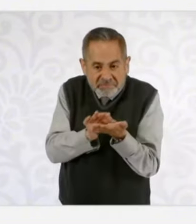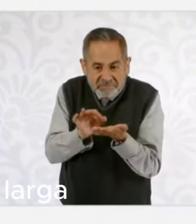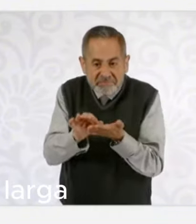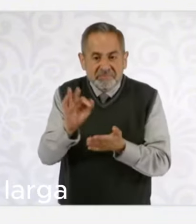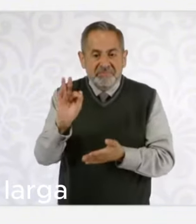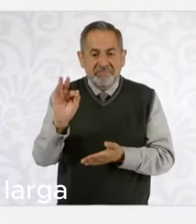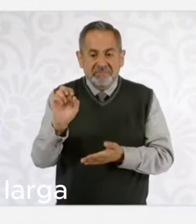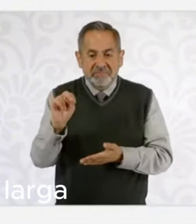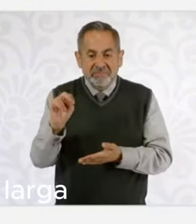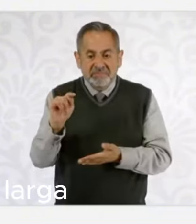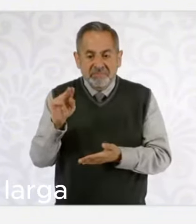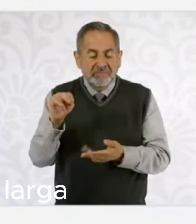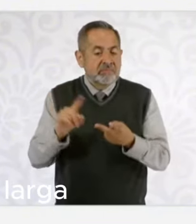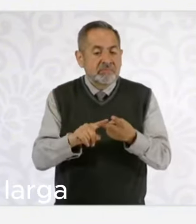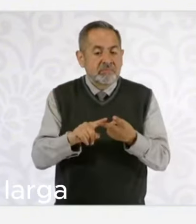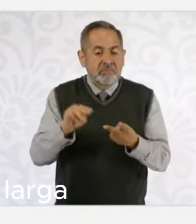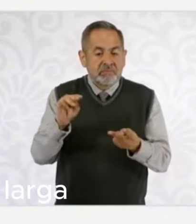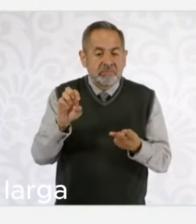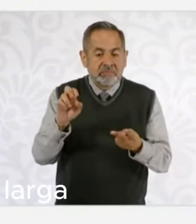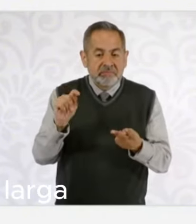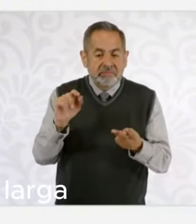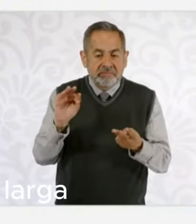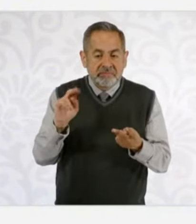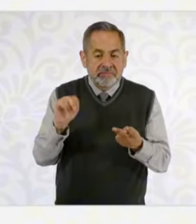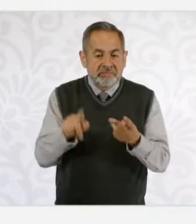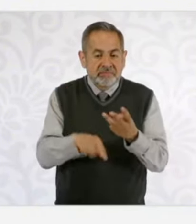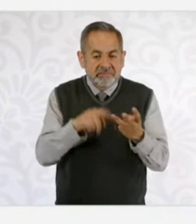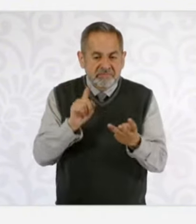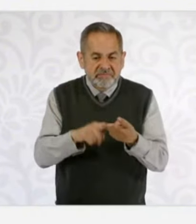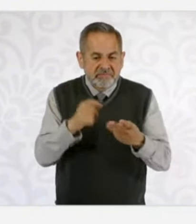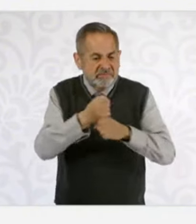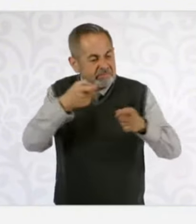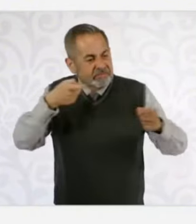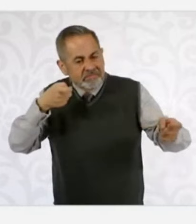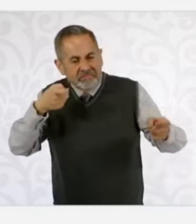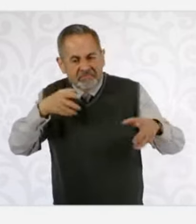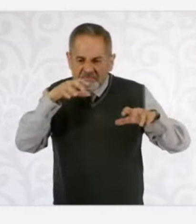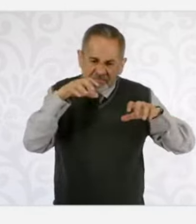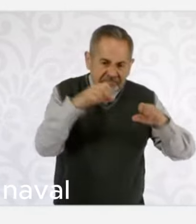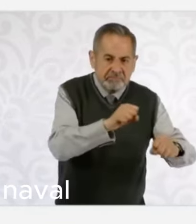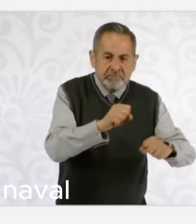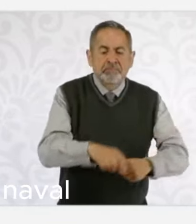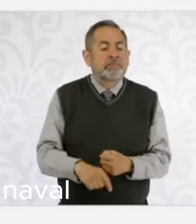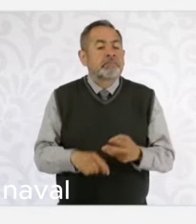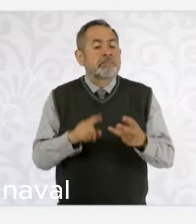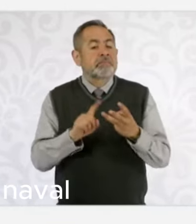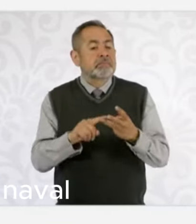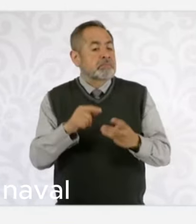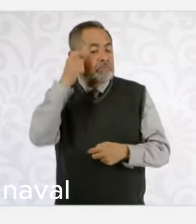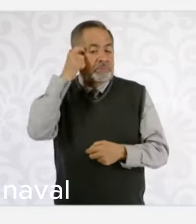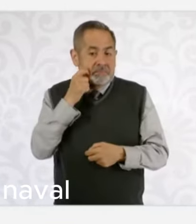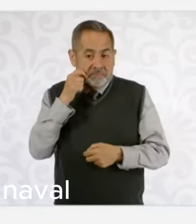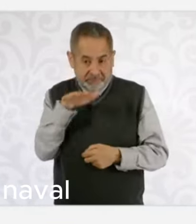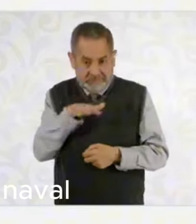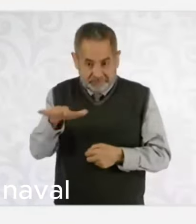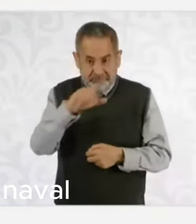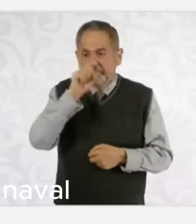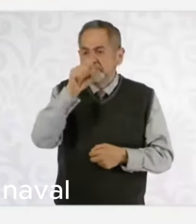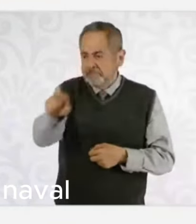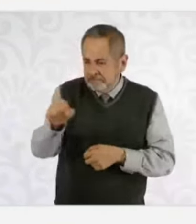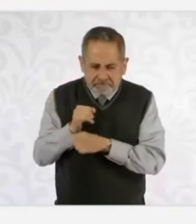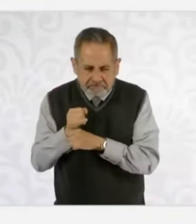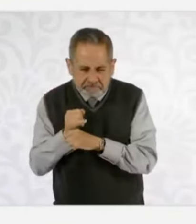fentanilo, 1.000 dosis de metanfetamina y un arma larga. En Guerrero, resultados de los trabajos de